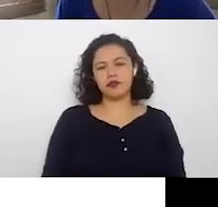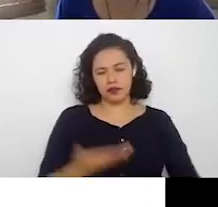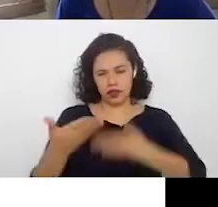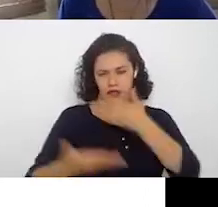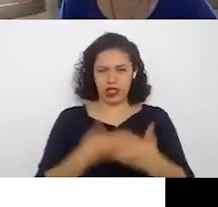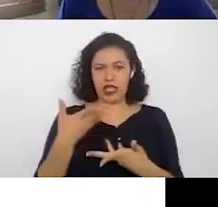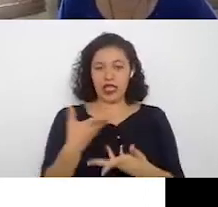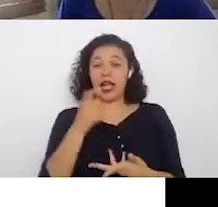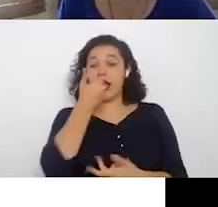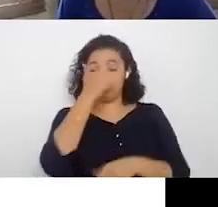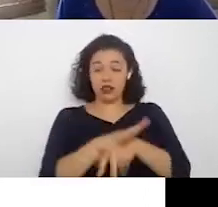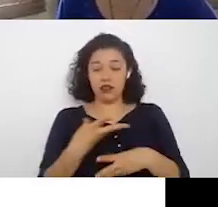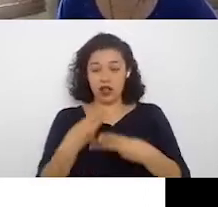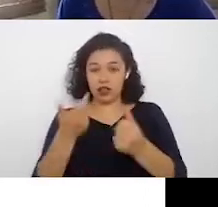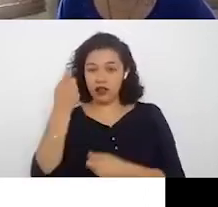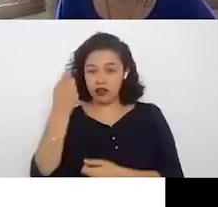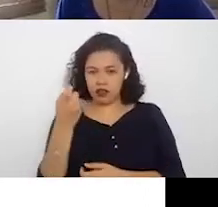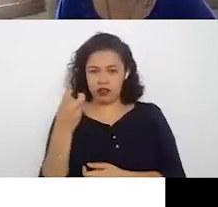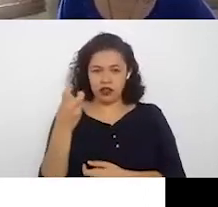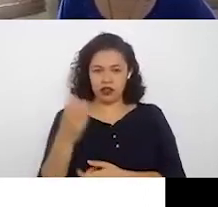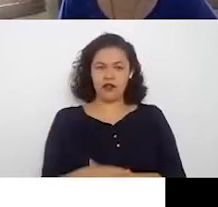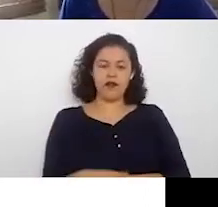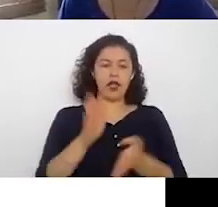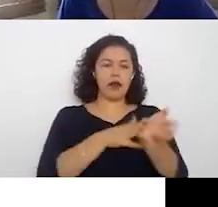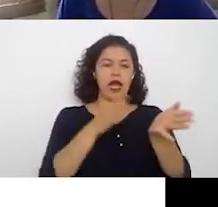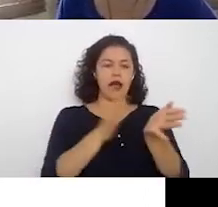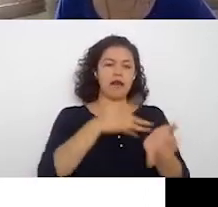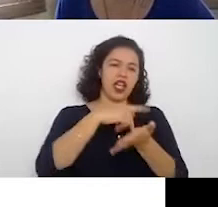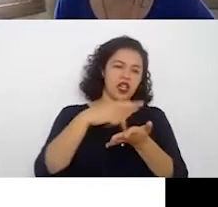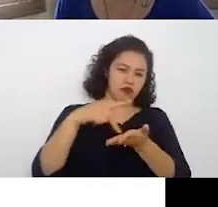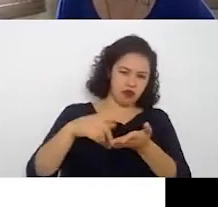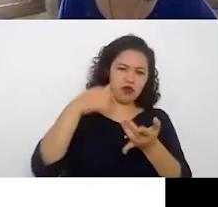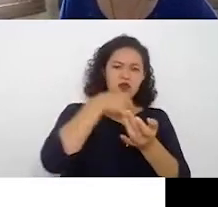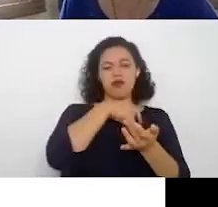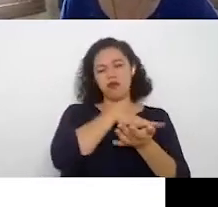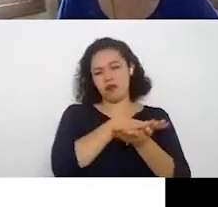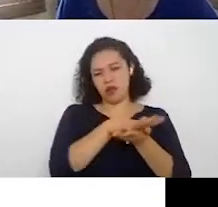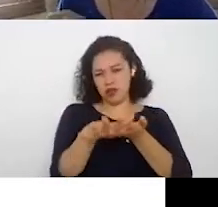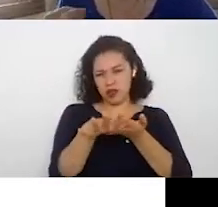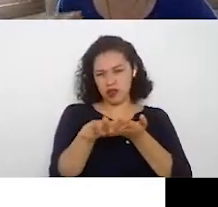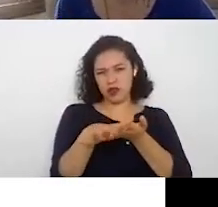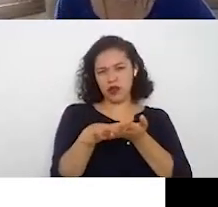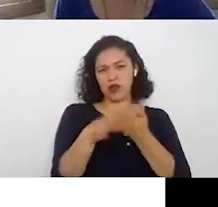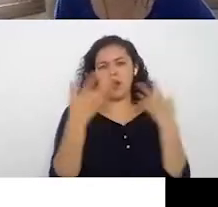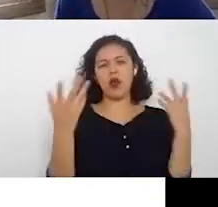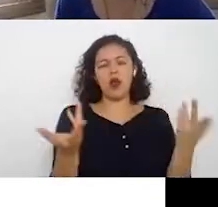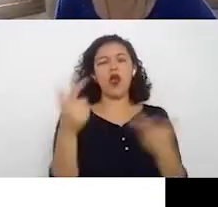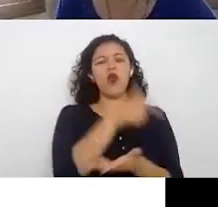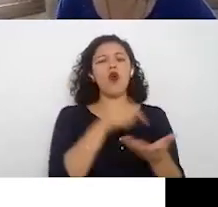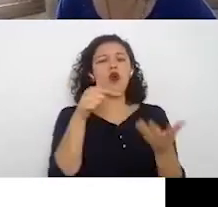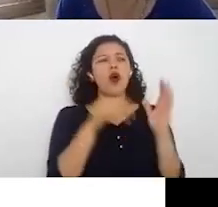gastos administrativos. La papelería, las impresiones, el